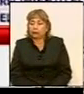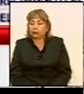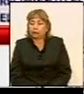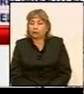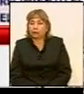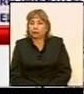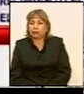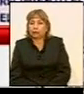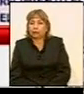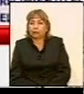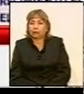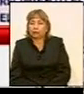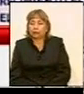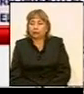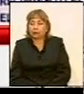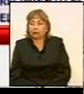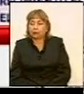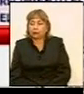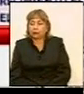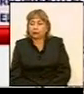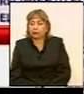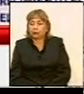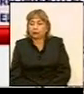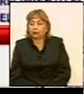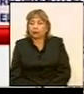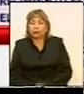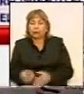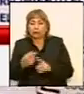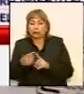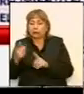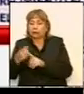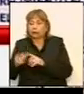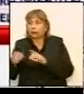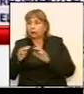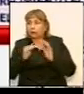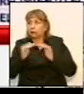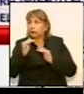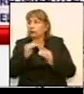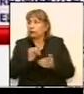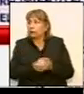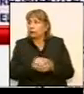la carga fiscal de la minería según el margen operativo, hemos dicho, para diferentes niveles de